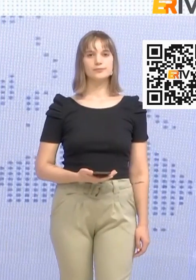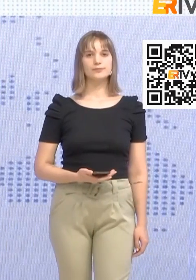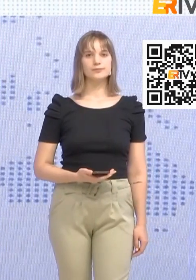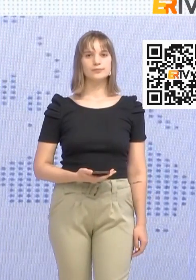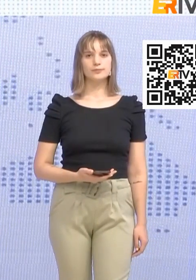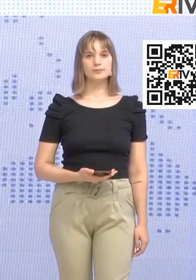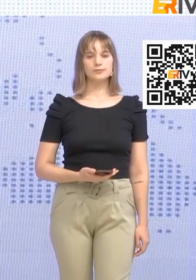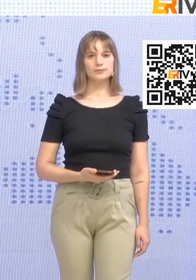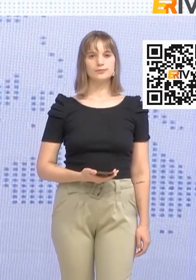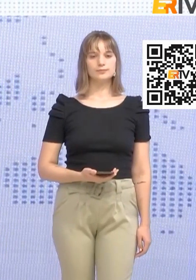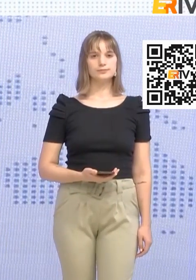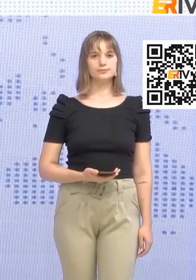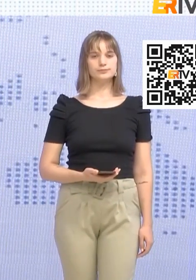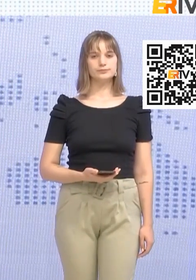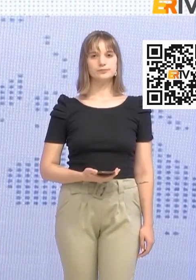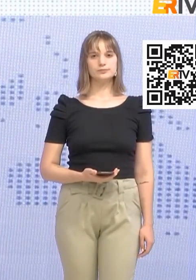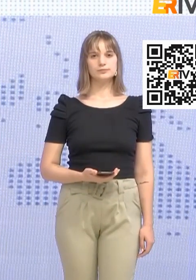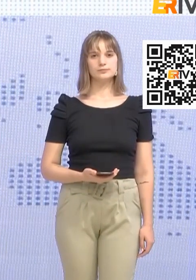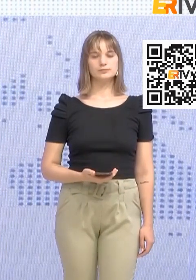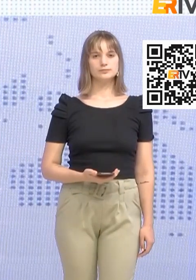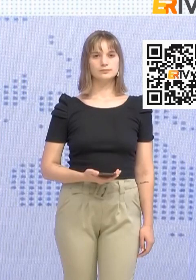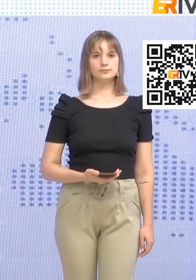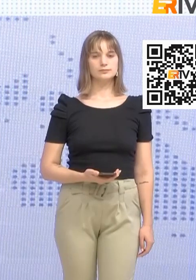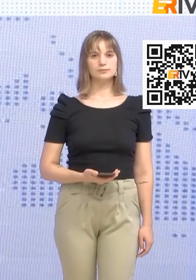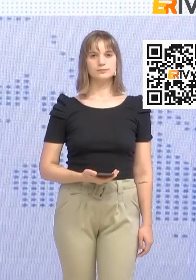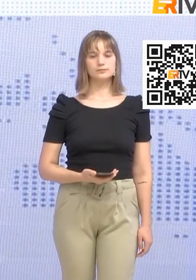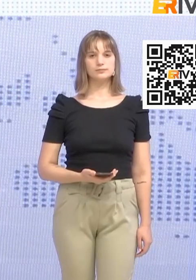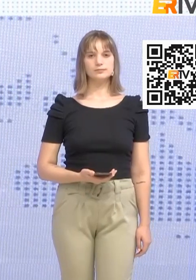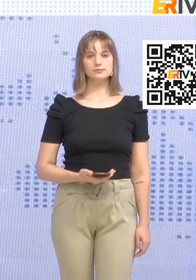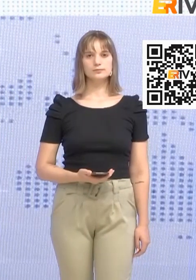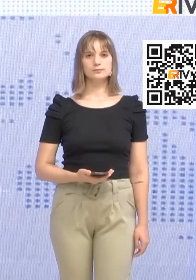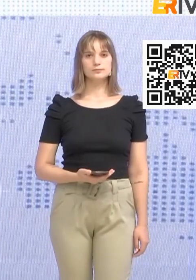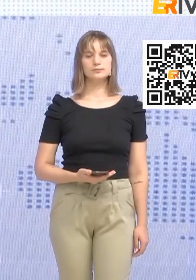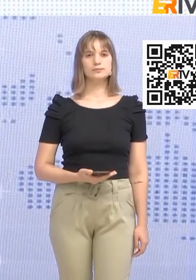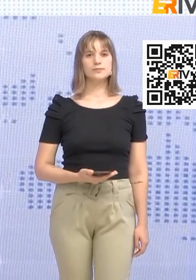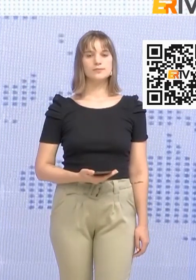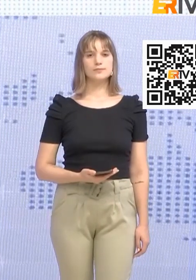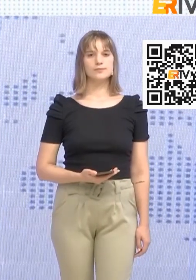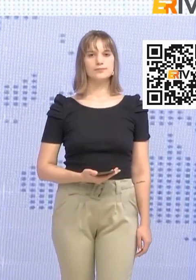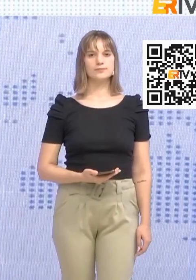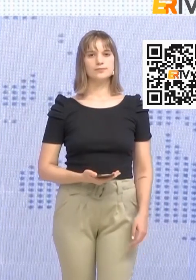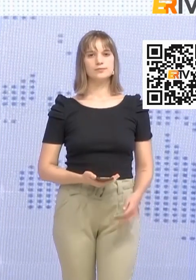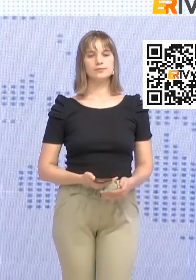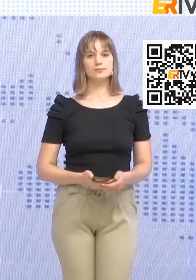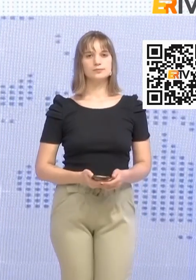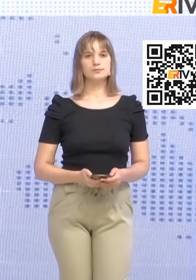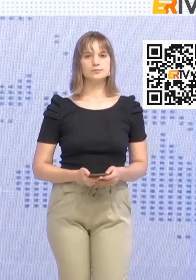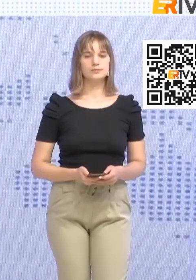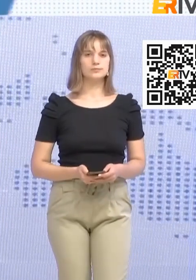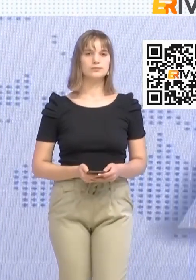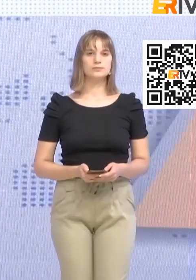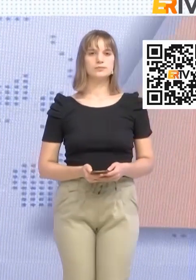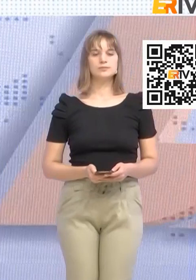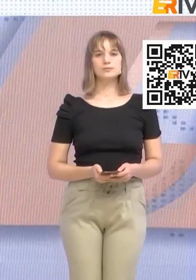alguien oficial del banco, puedo llegar a obtener algún tipo de resultado. Claro. Hay que